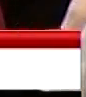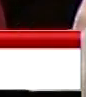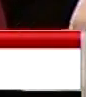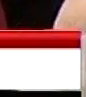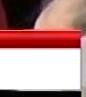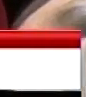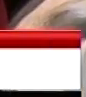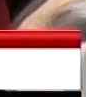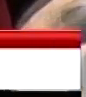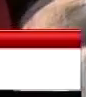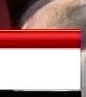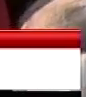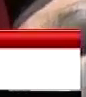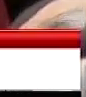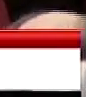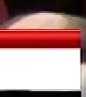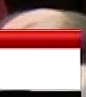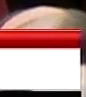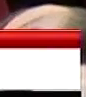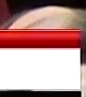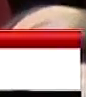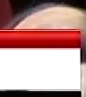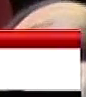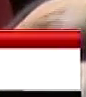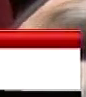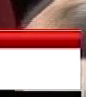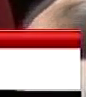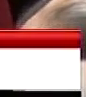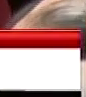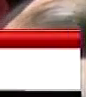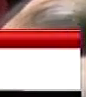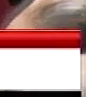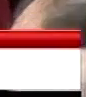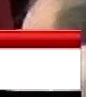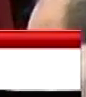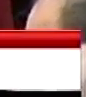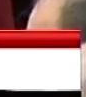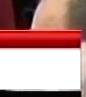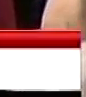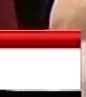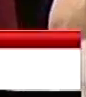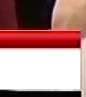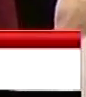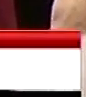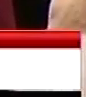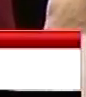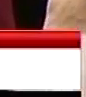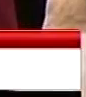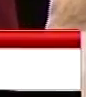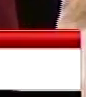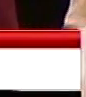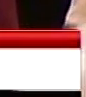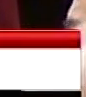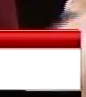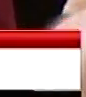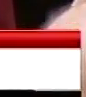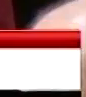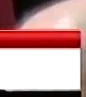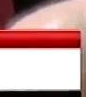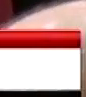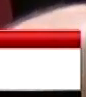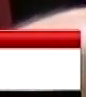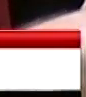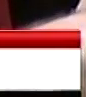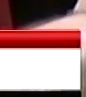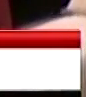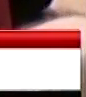peruano? Porque de ahí sale el destino, más que todo, de nuestro país, por intermedio